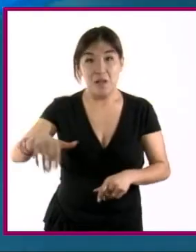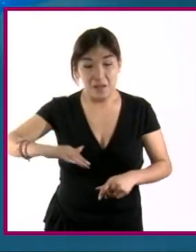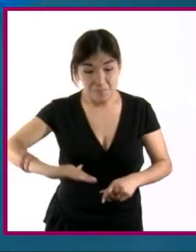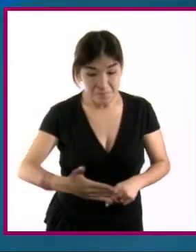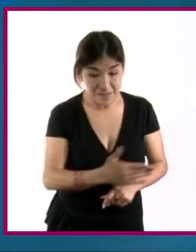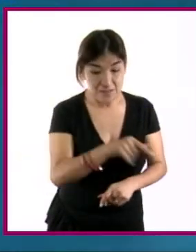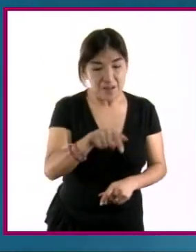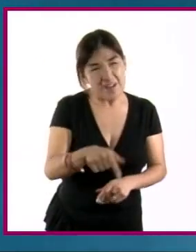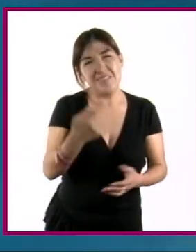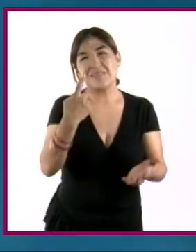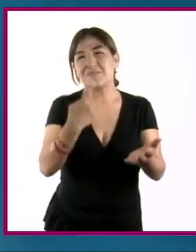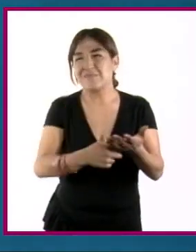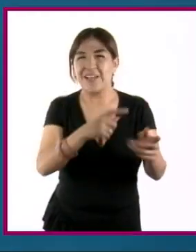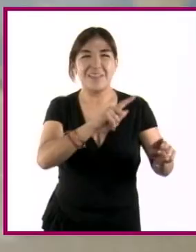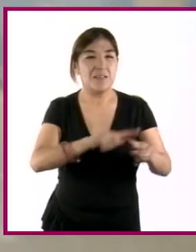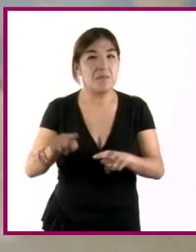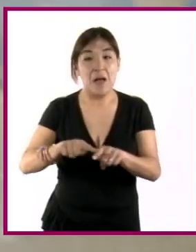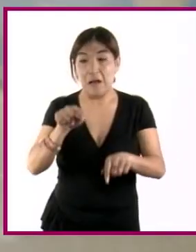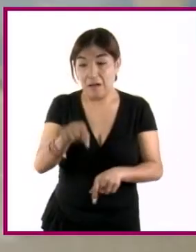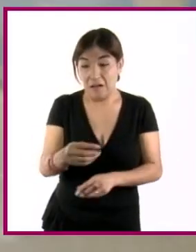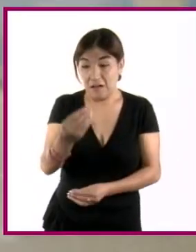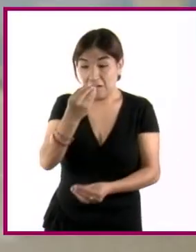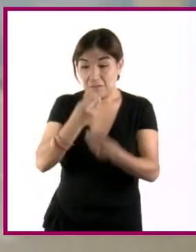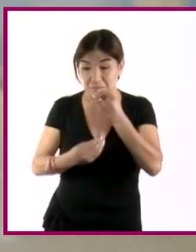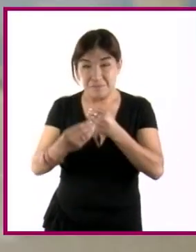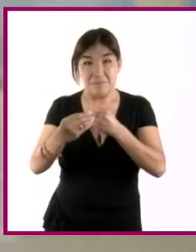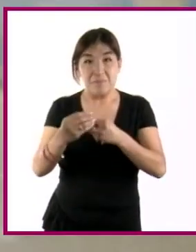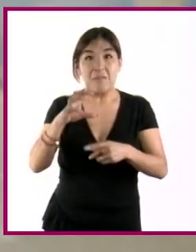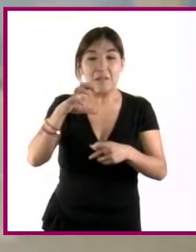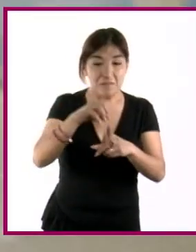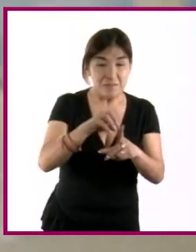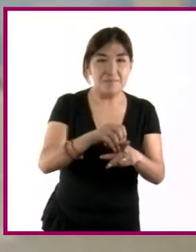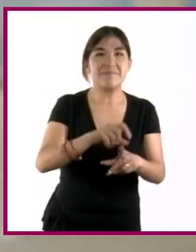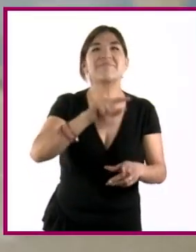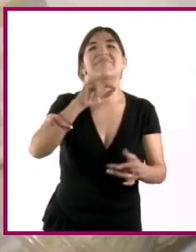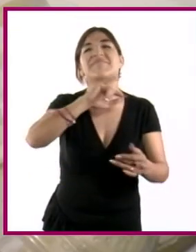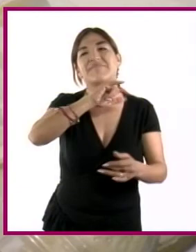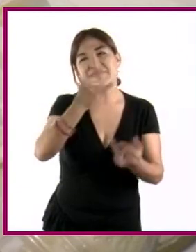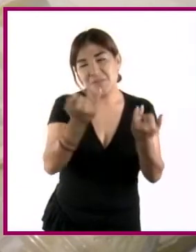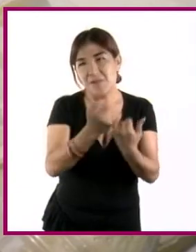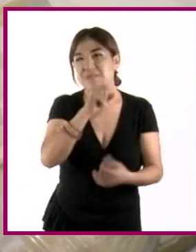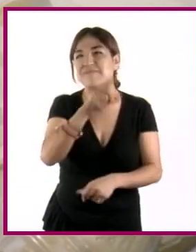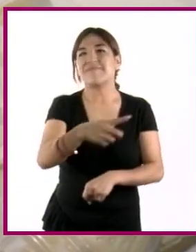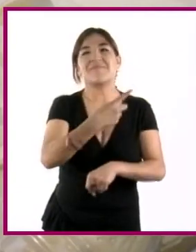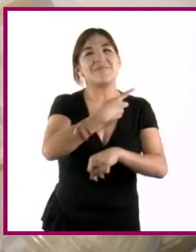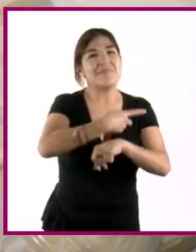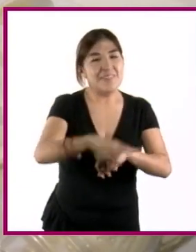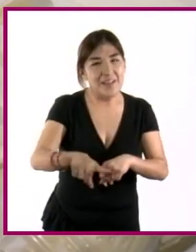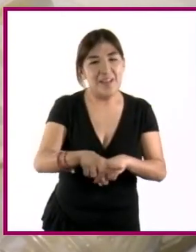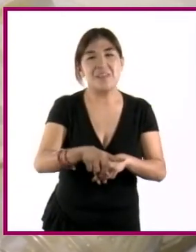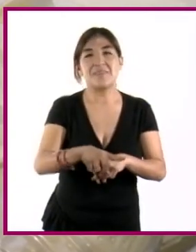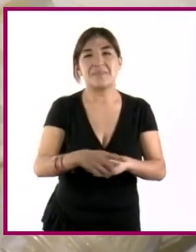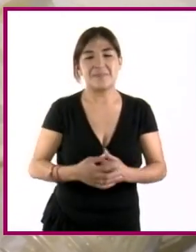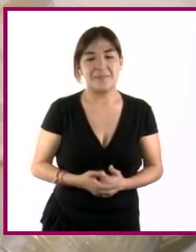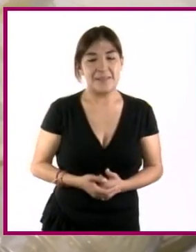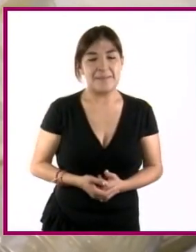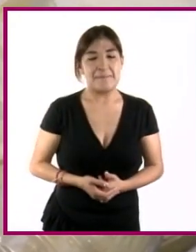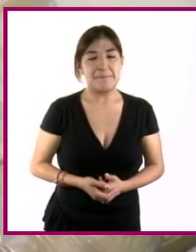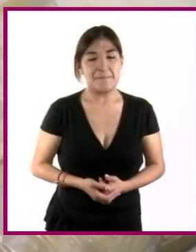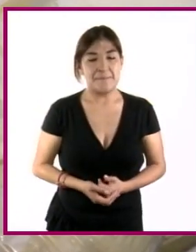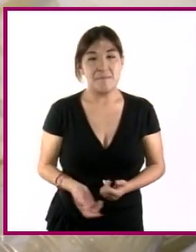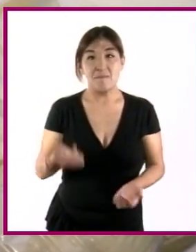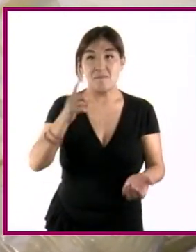ingeridos por distintas especies que a su vez son consumidas por otras. Y esto puede traer daños no solo en